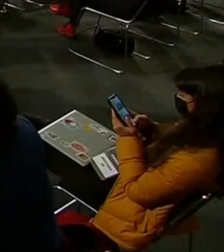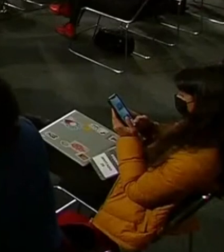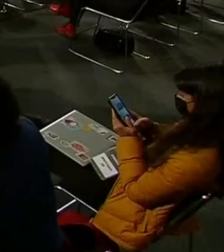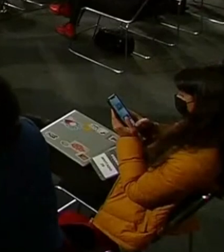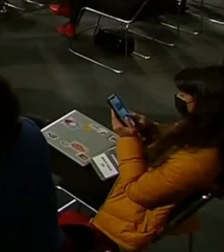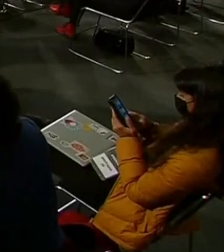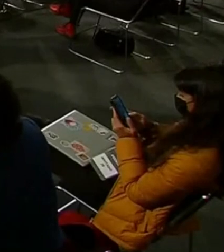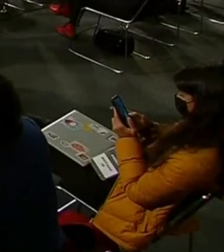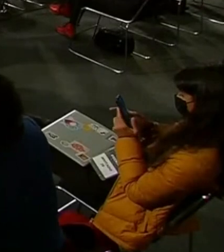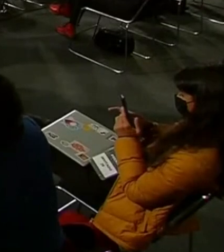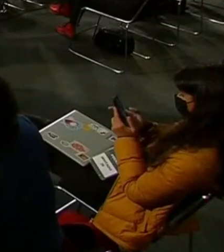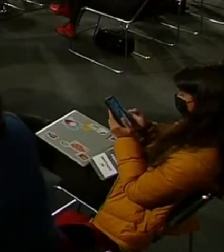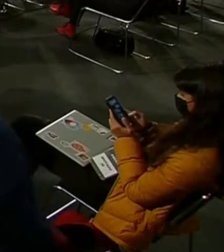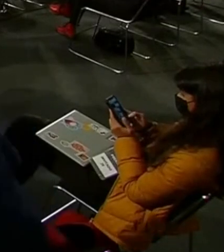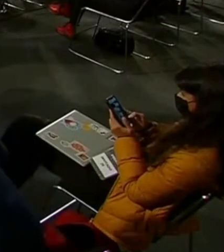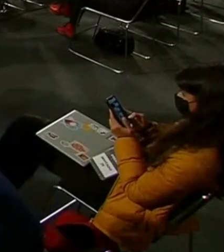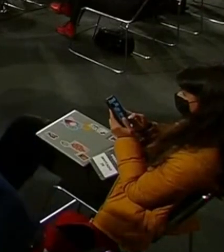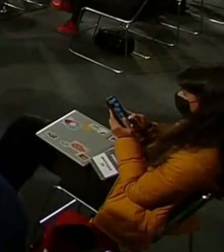Miren.